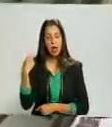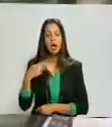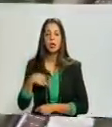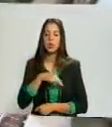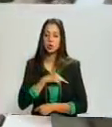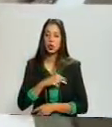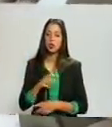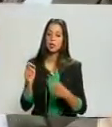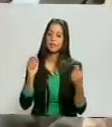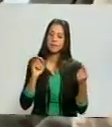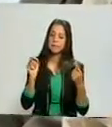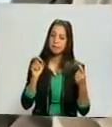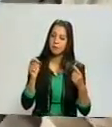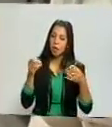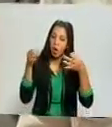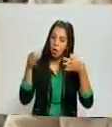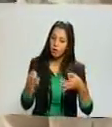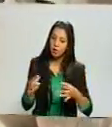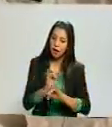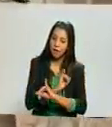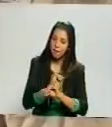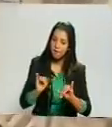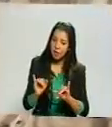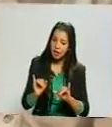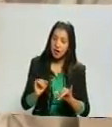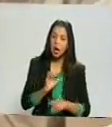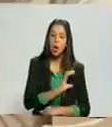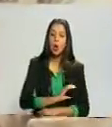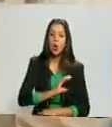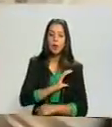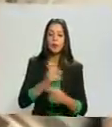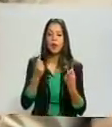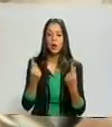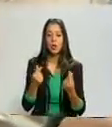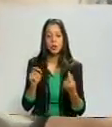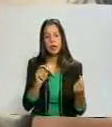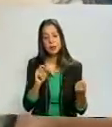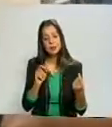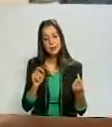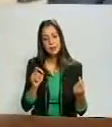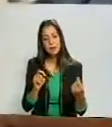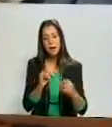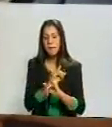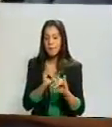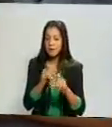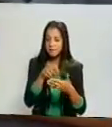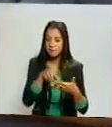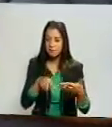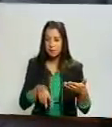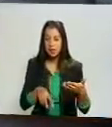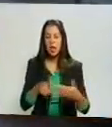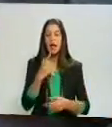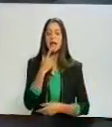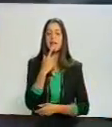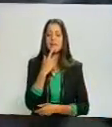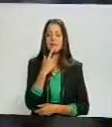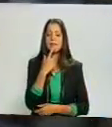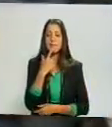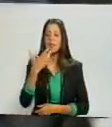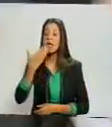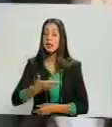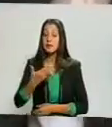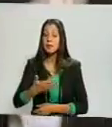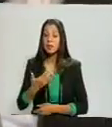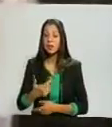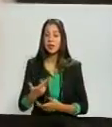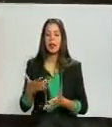le dimos la discusión final en la Comisión de Economía. Nos parece importante entonces, precisamente porque